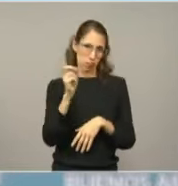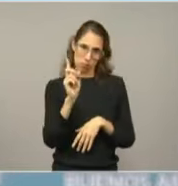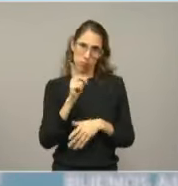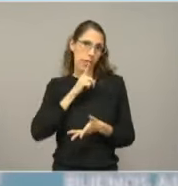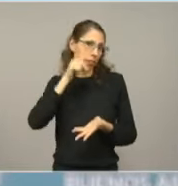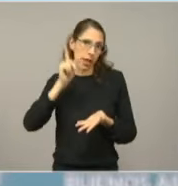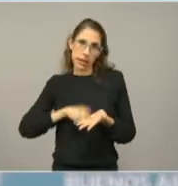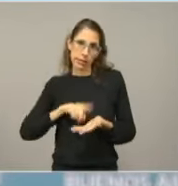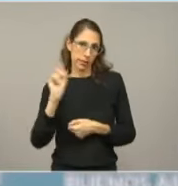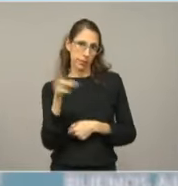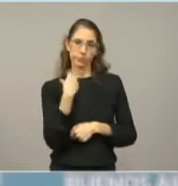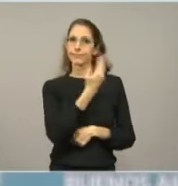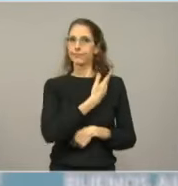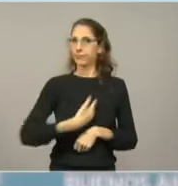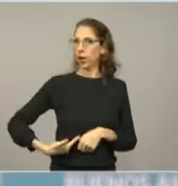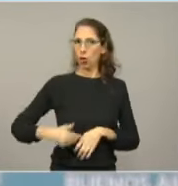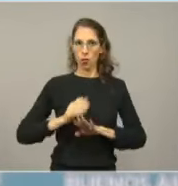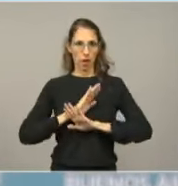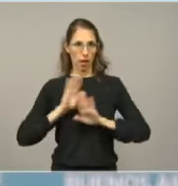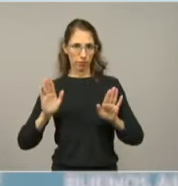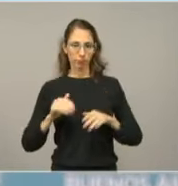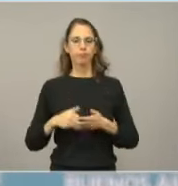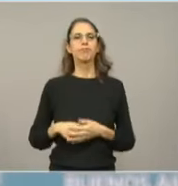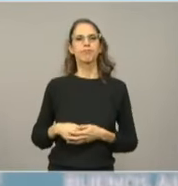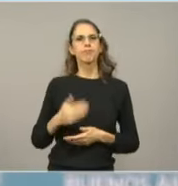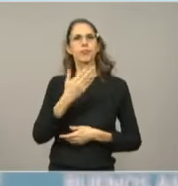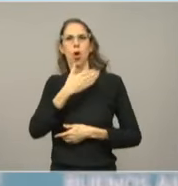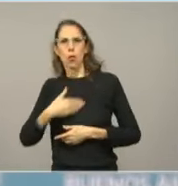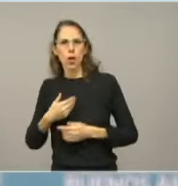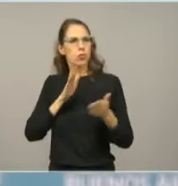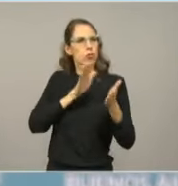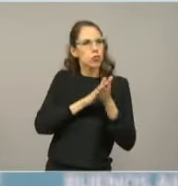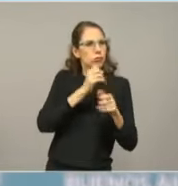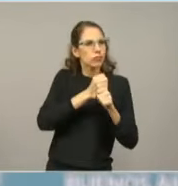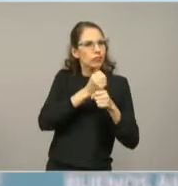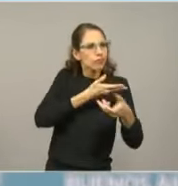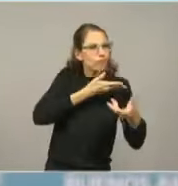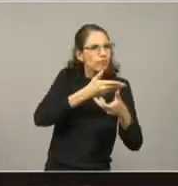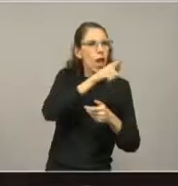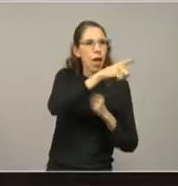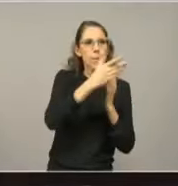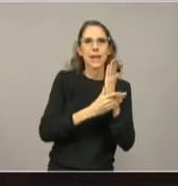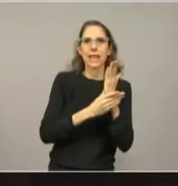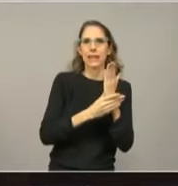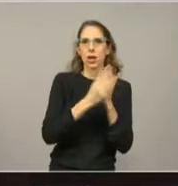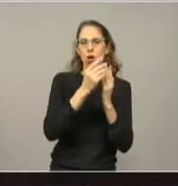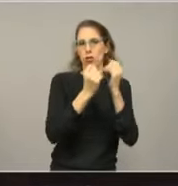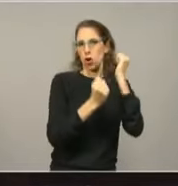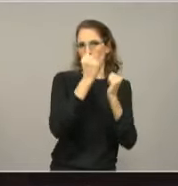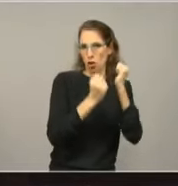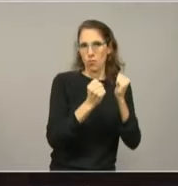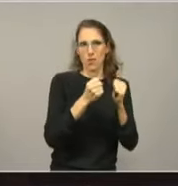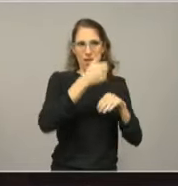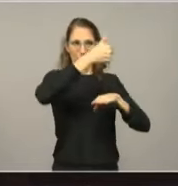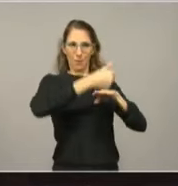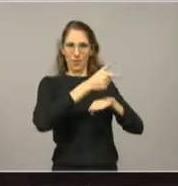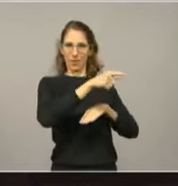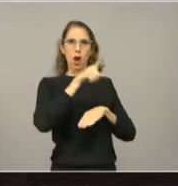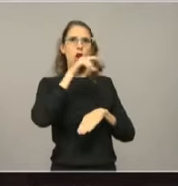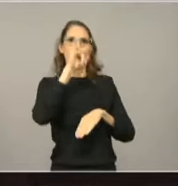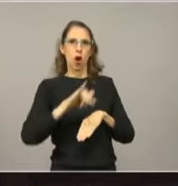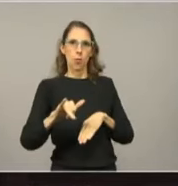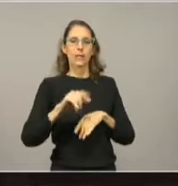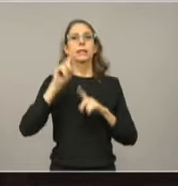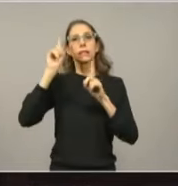adelante el gobernador a través del Ministerio de economía está nos acompaña Pablo López y también obviamente